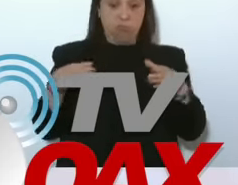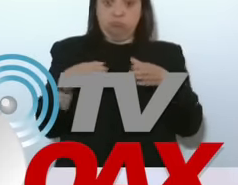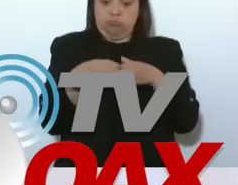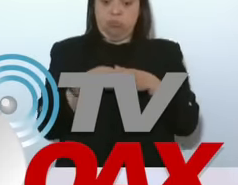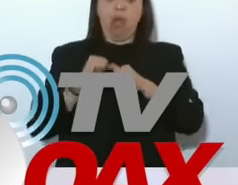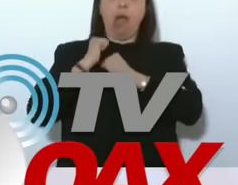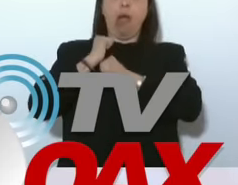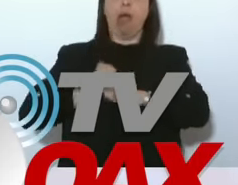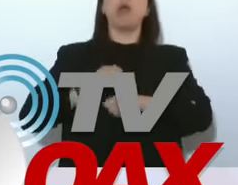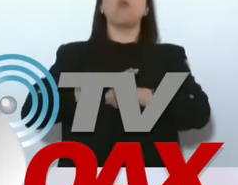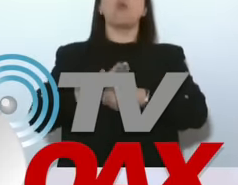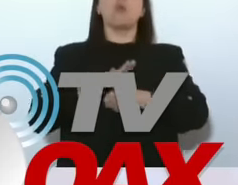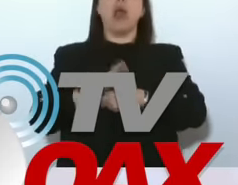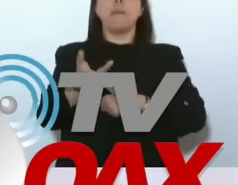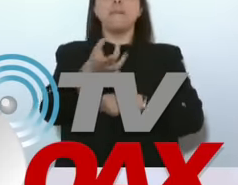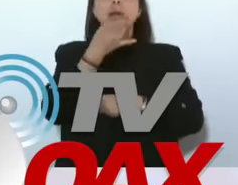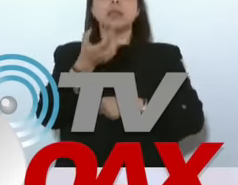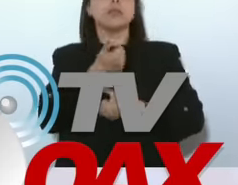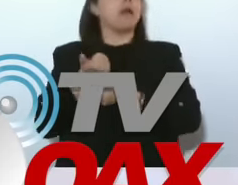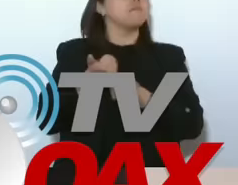distribución de las medicinas.